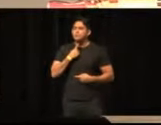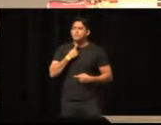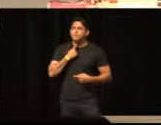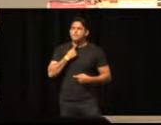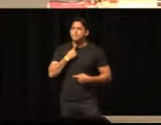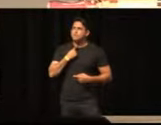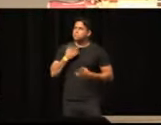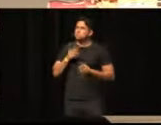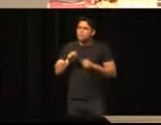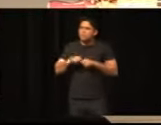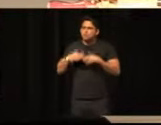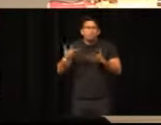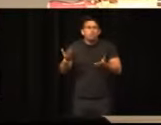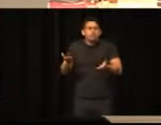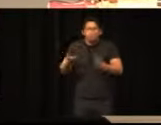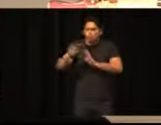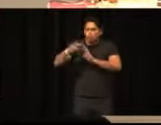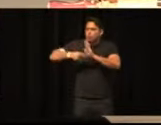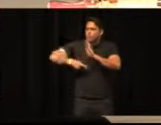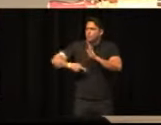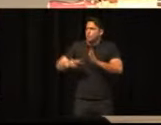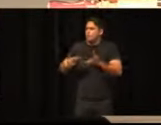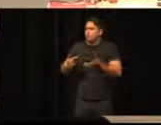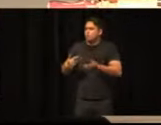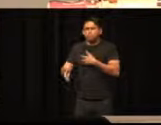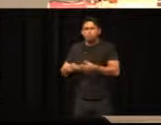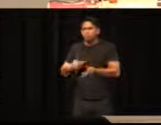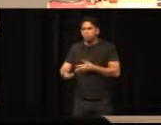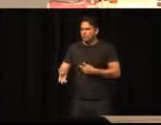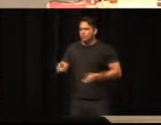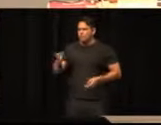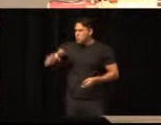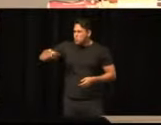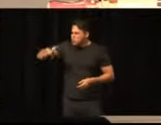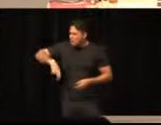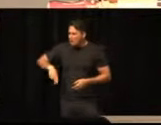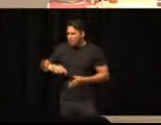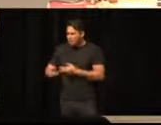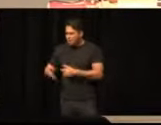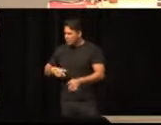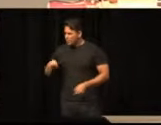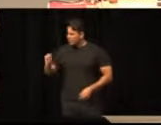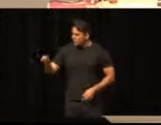de construir un proyecto, de usar cualquier